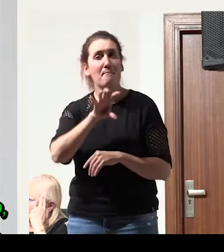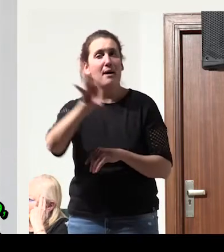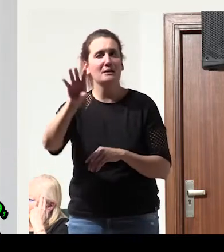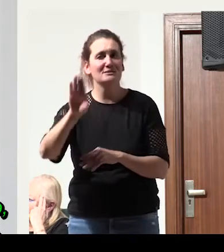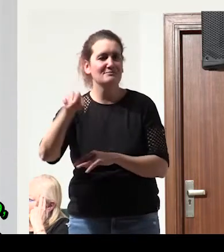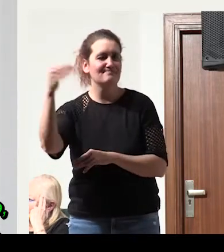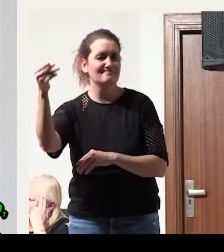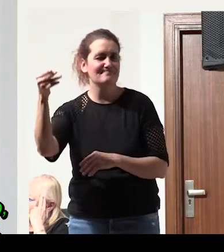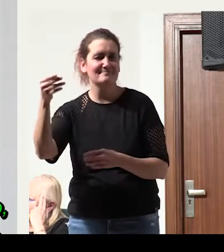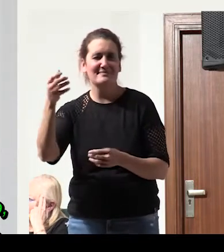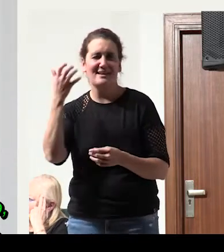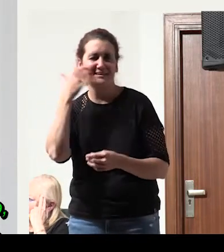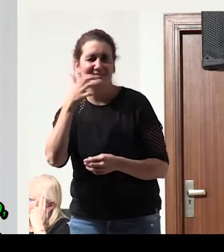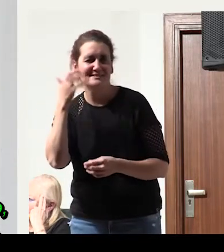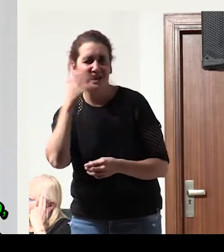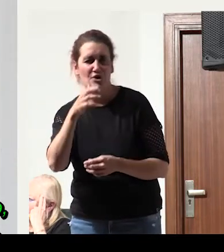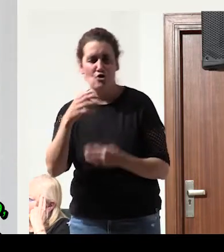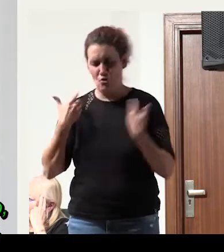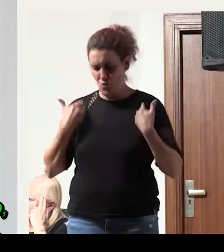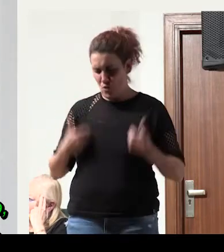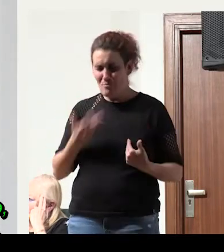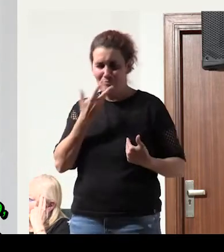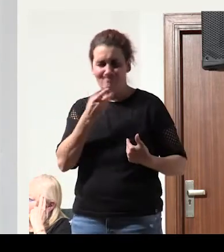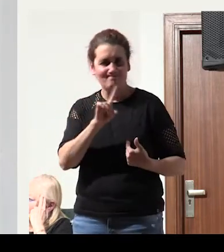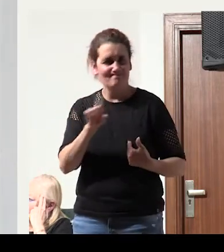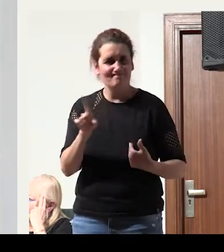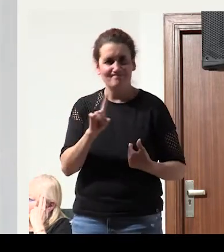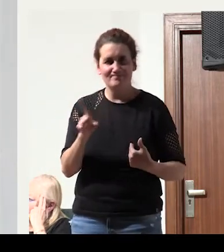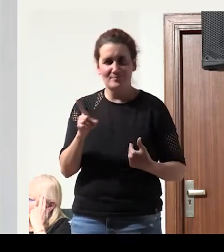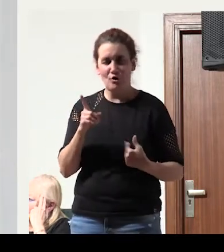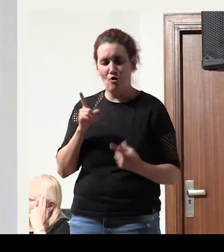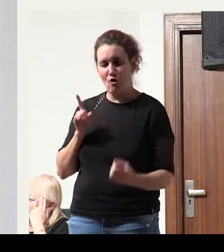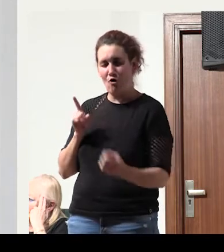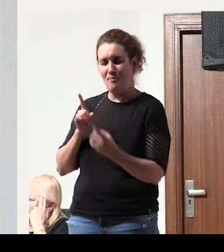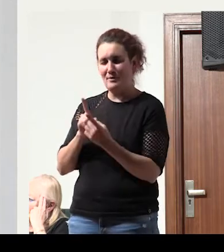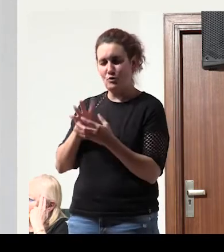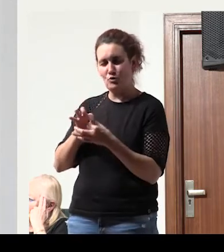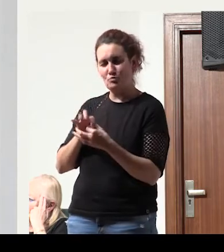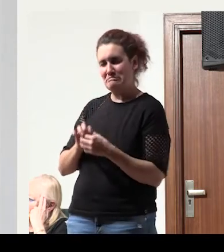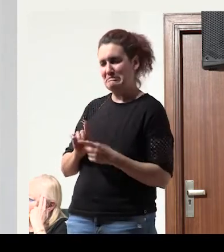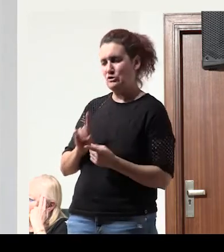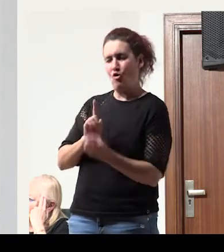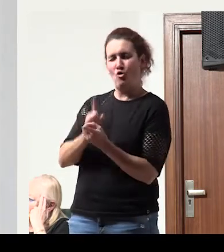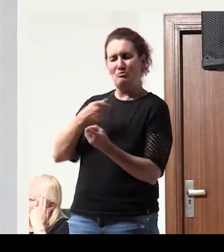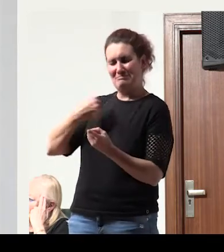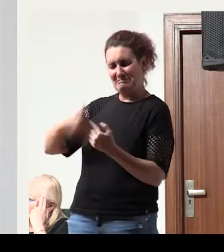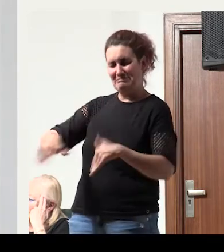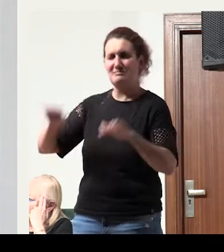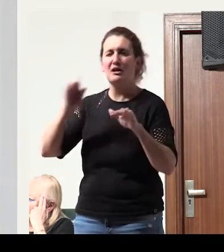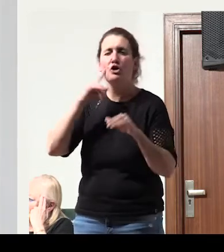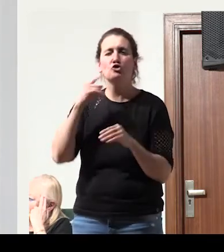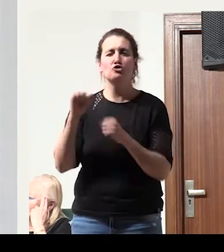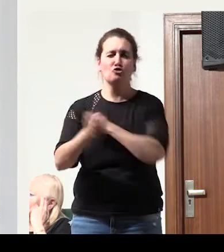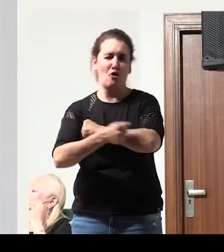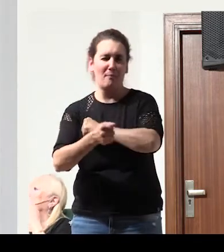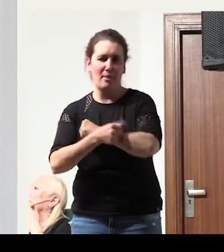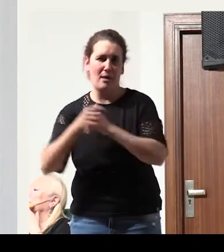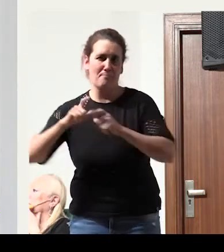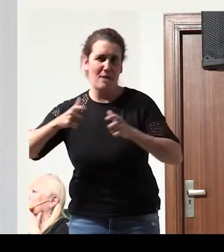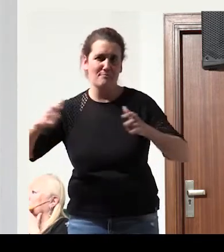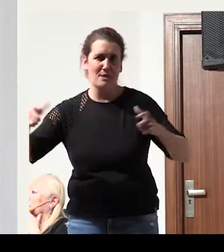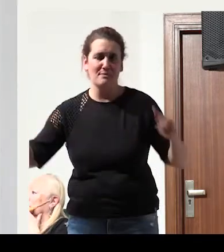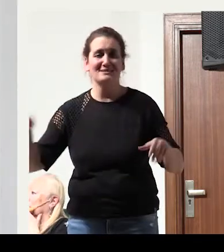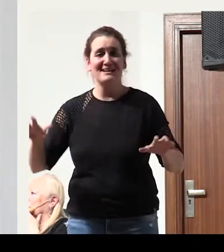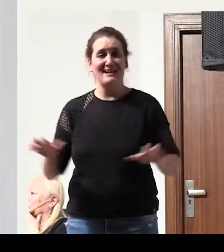tu propio cuerpo, convertirlo en tu adversario. La torpeza va en aumento. La risa es la única